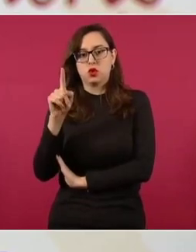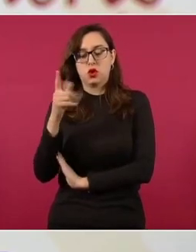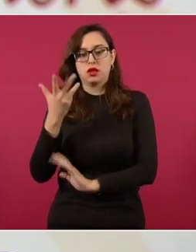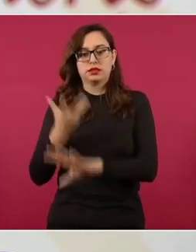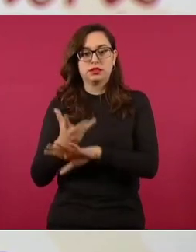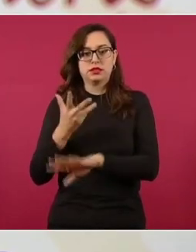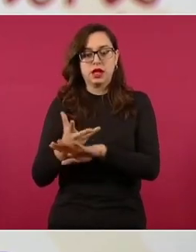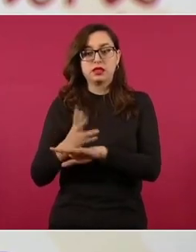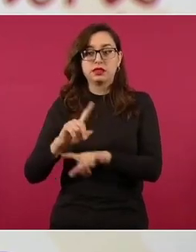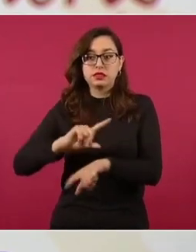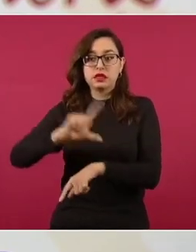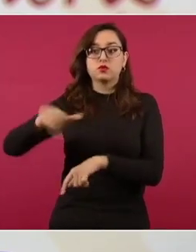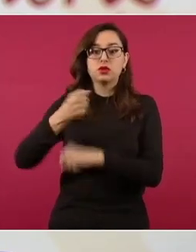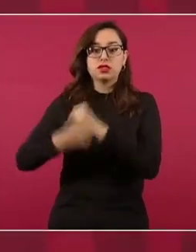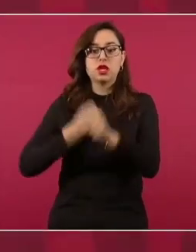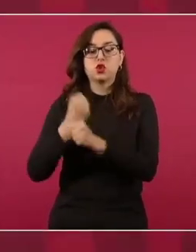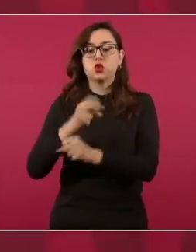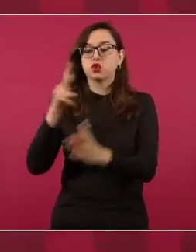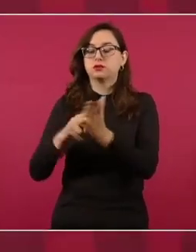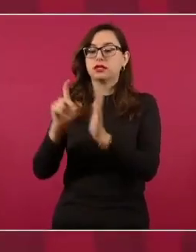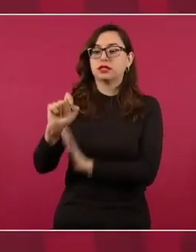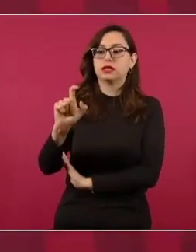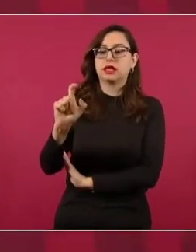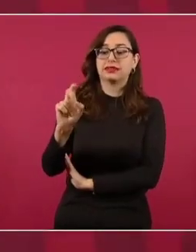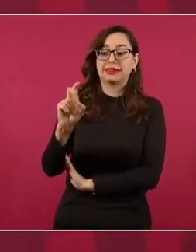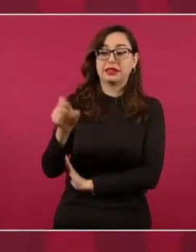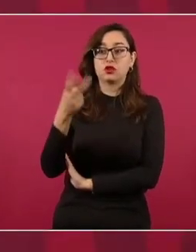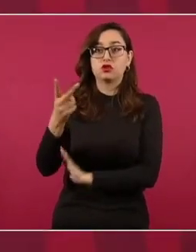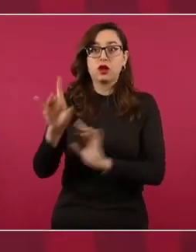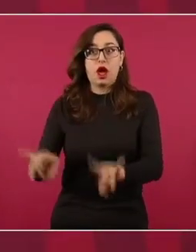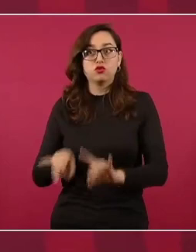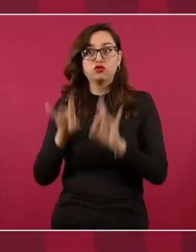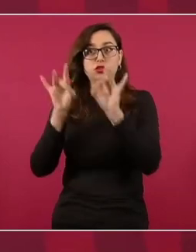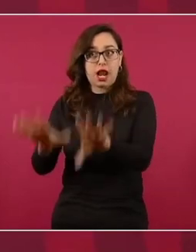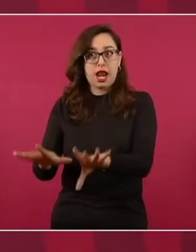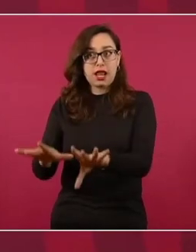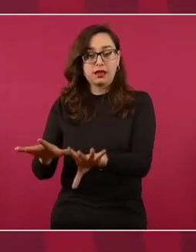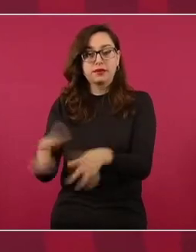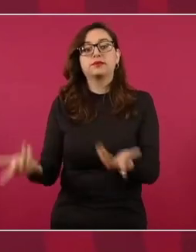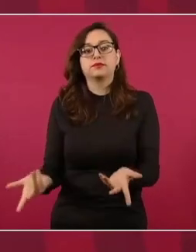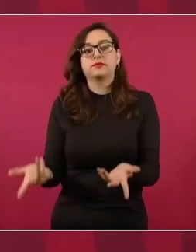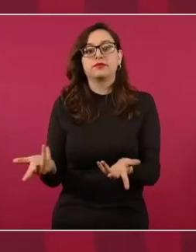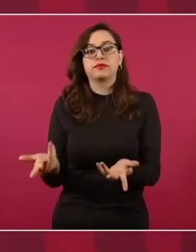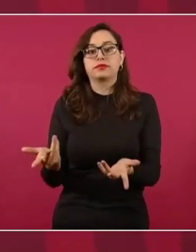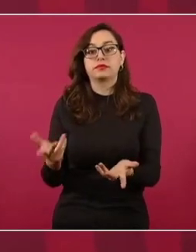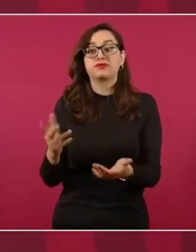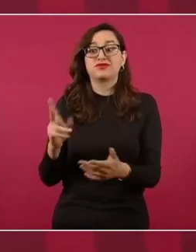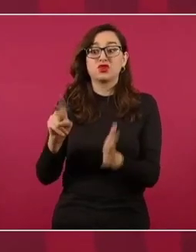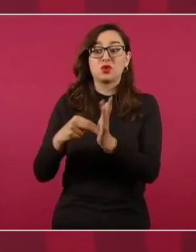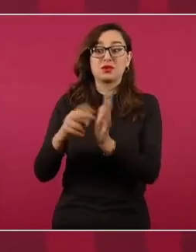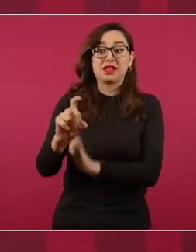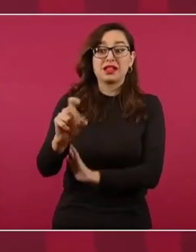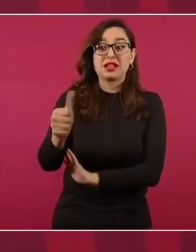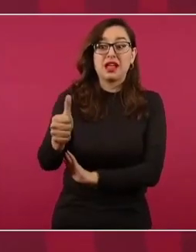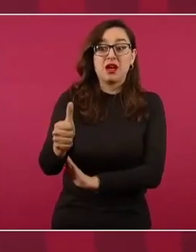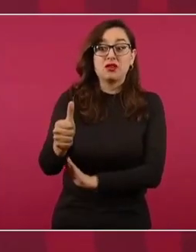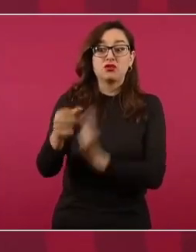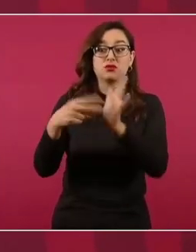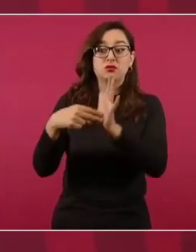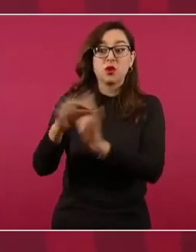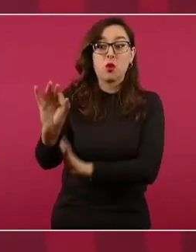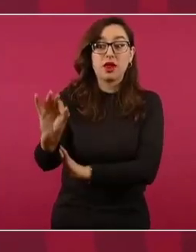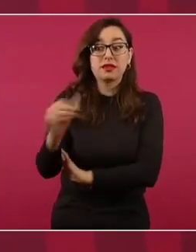Australia, en 2032. Entonces, si México quiere participar en 2036 o en 2040, tendríamos ya